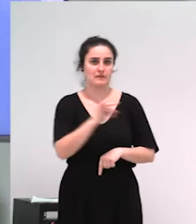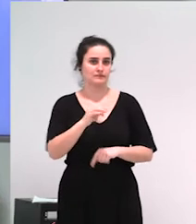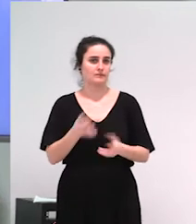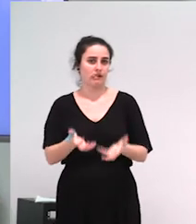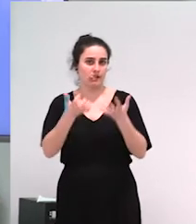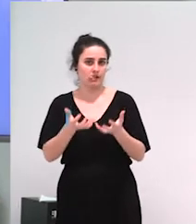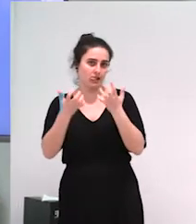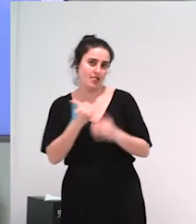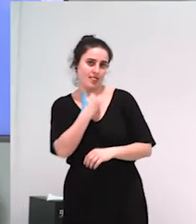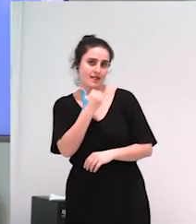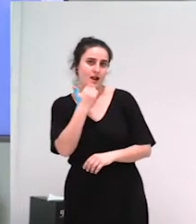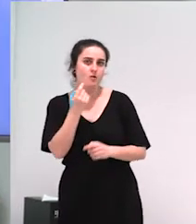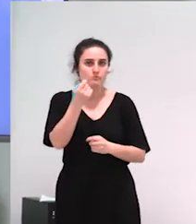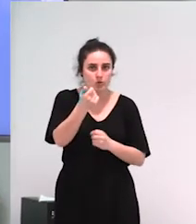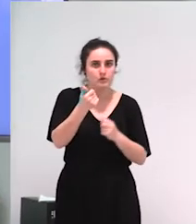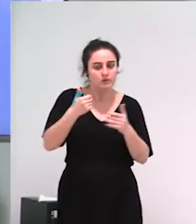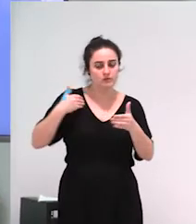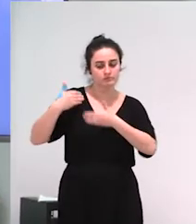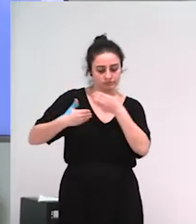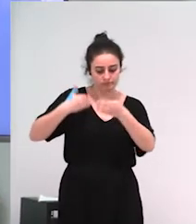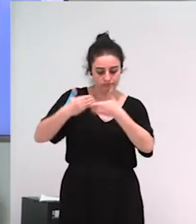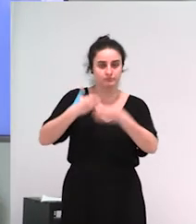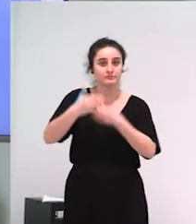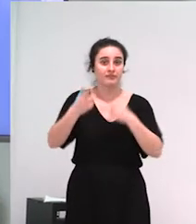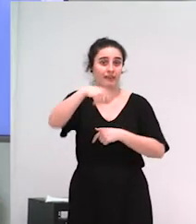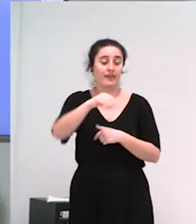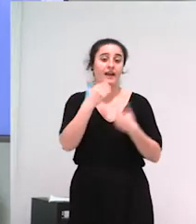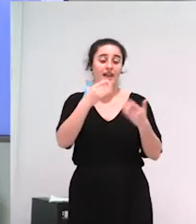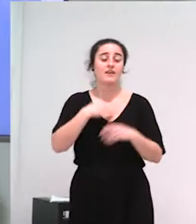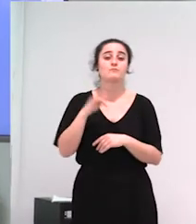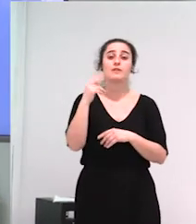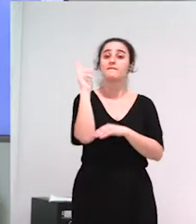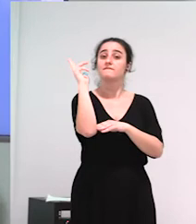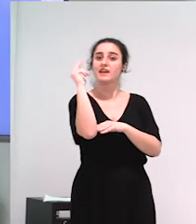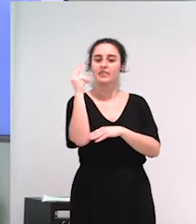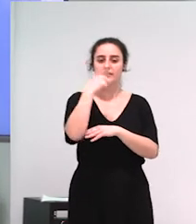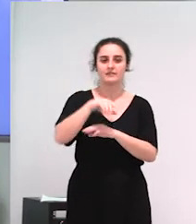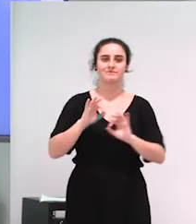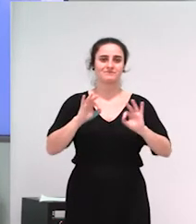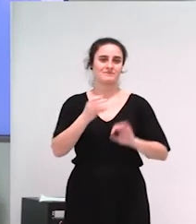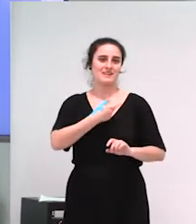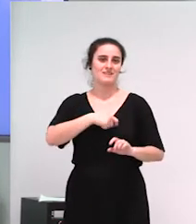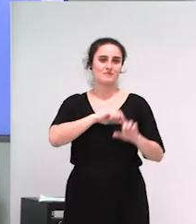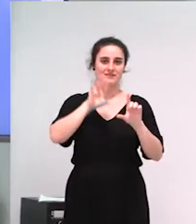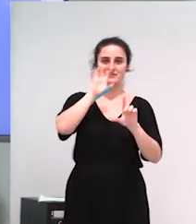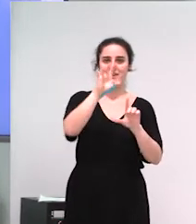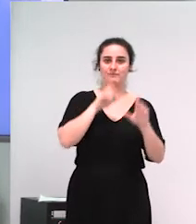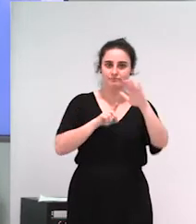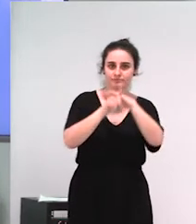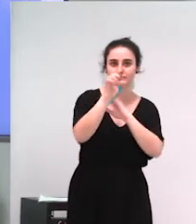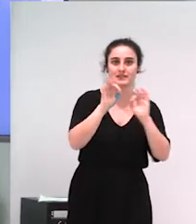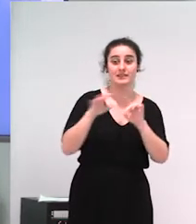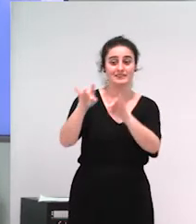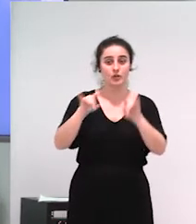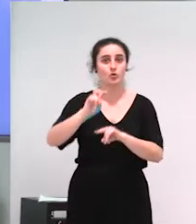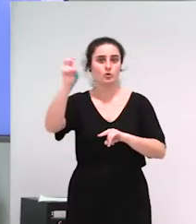han ido haciendo mella y han ido haciendo que Friday se desarrolle de unas formas características en el Estado español que en otros territorios no tienen